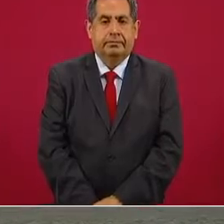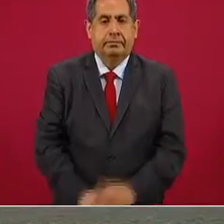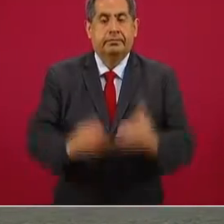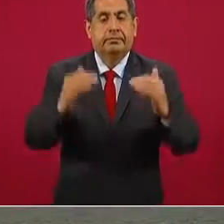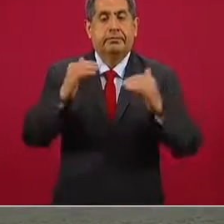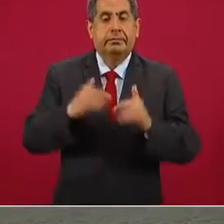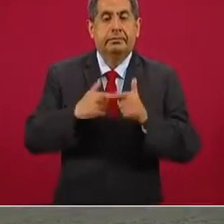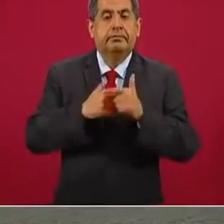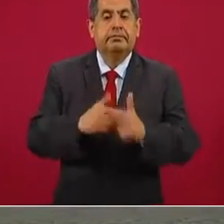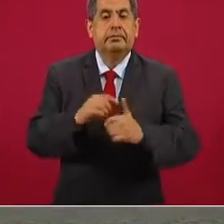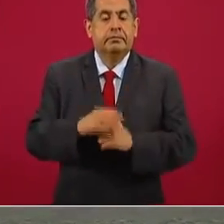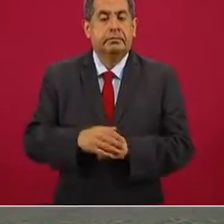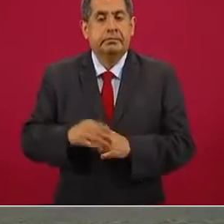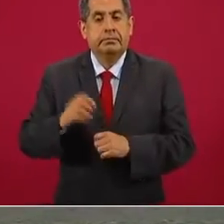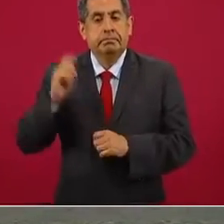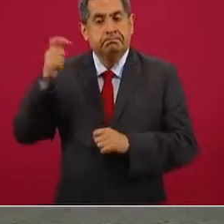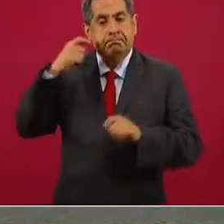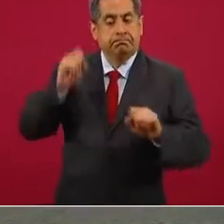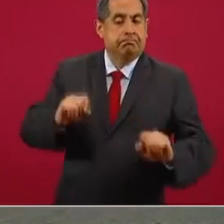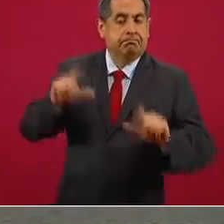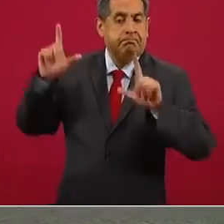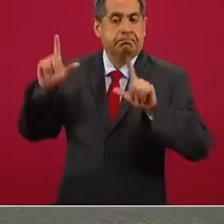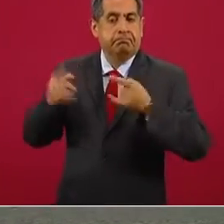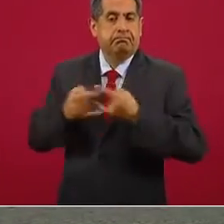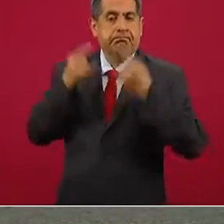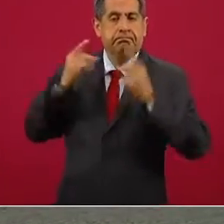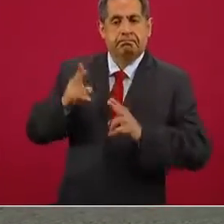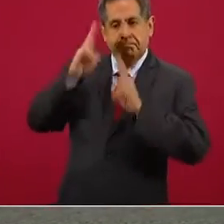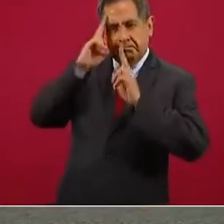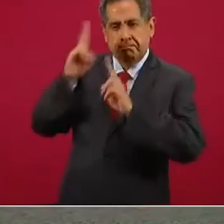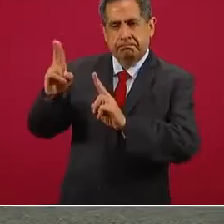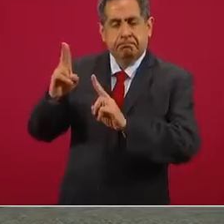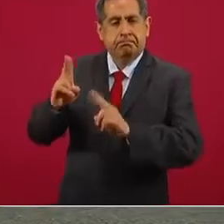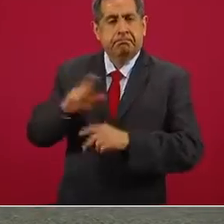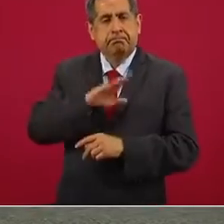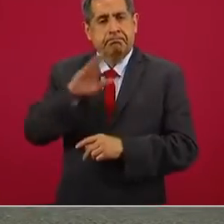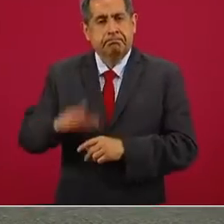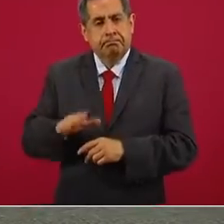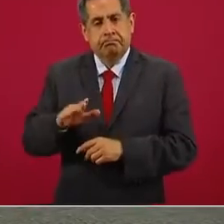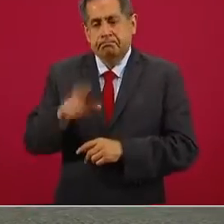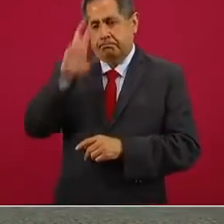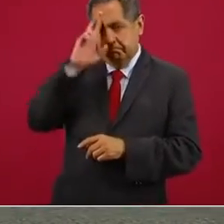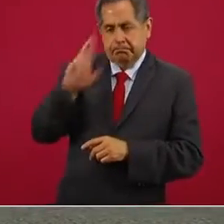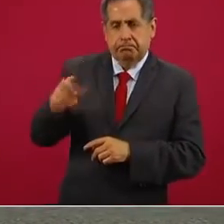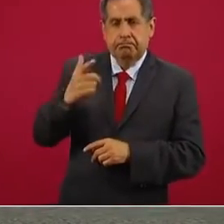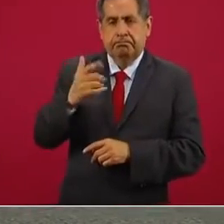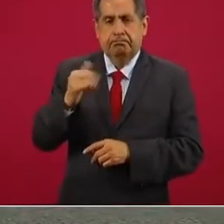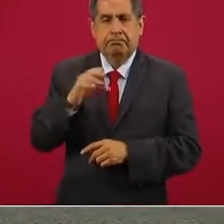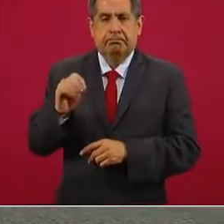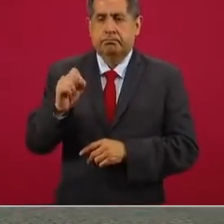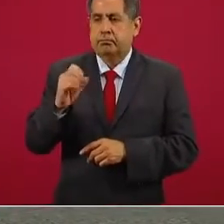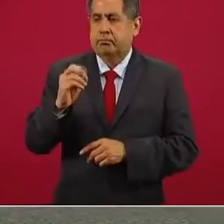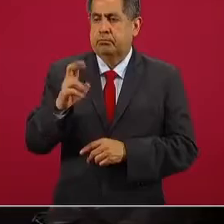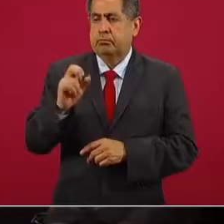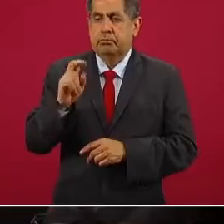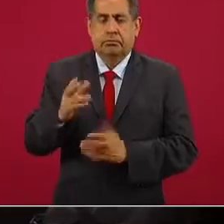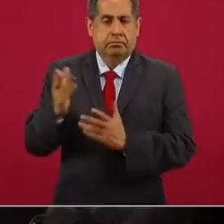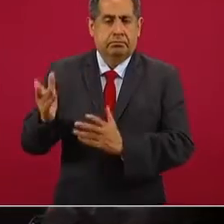Continuamos con la proyección del video Semblanza de homenaje póstumo al doctor Guillermo Soberón Acevedo.